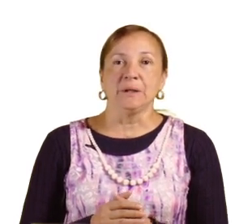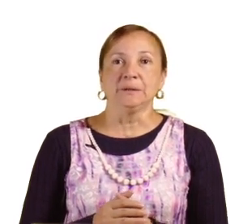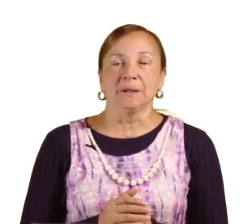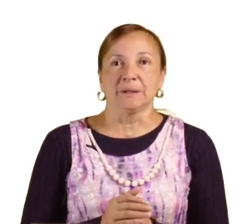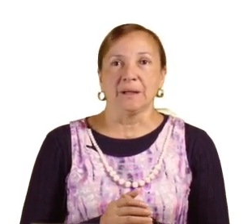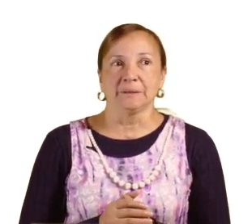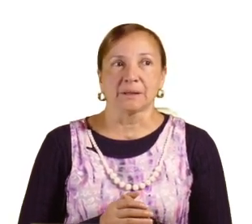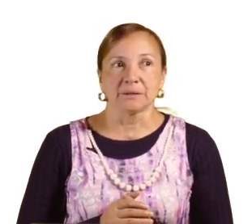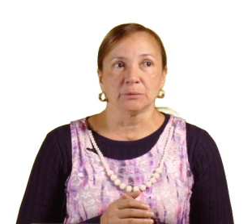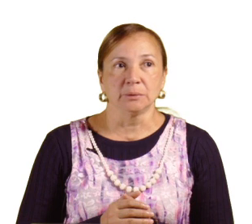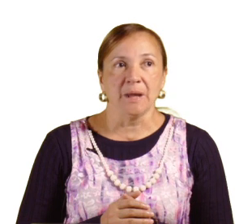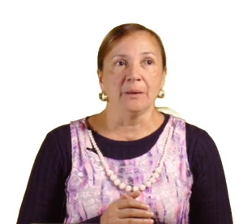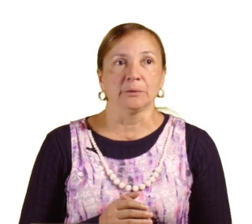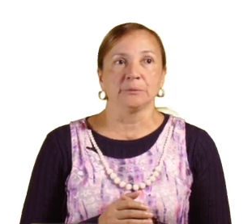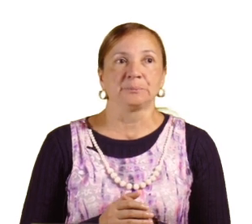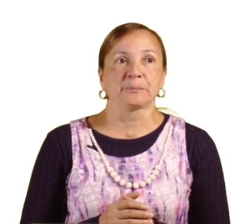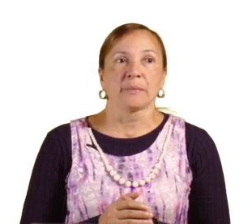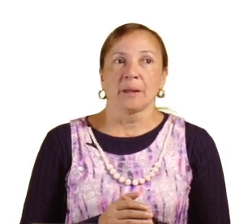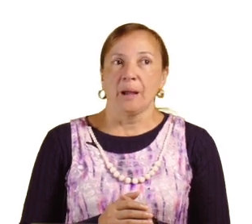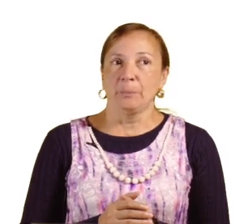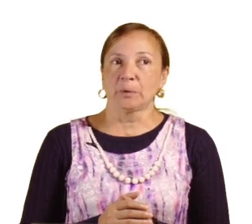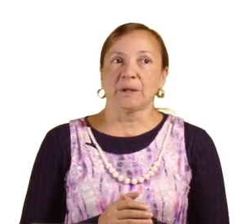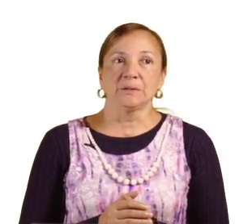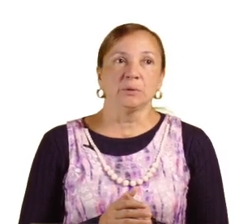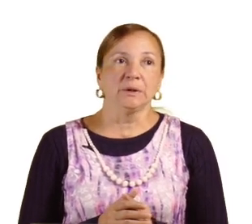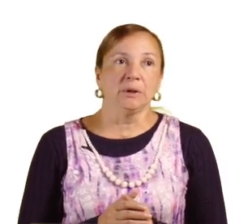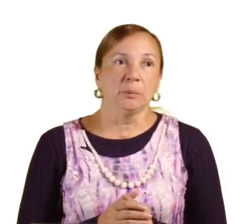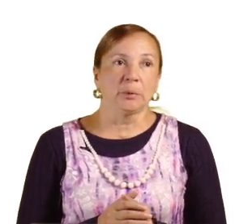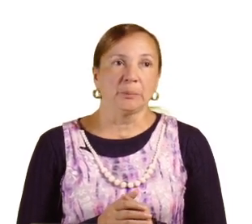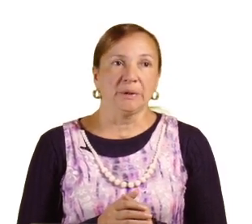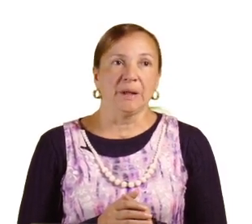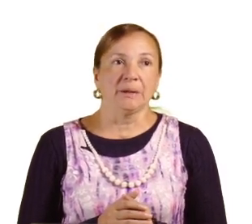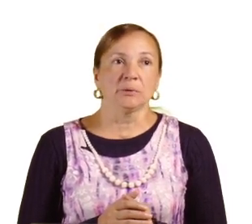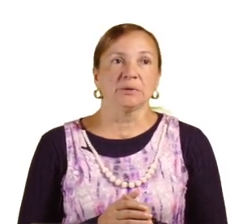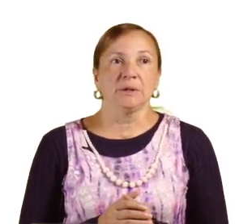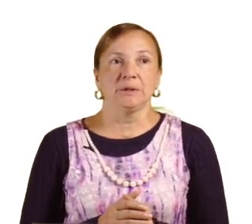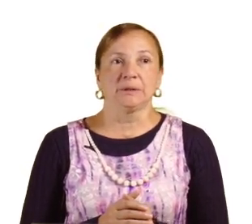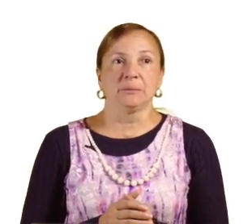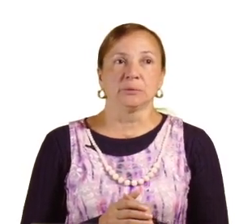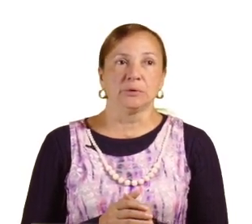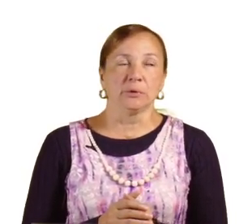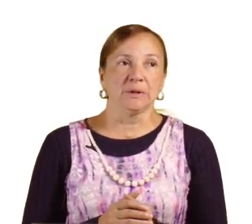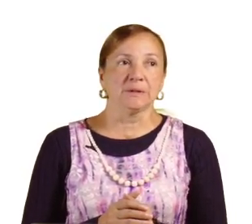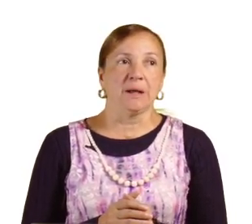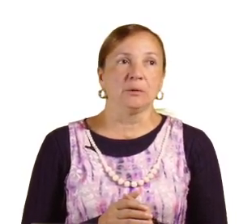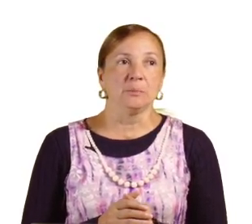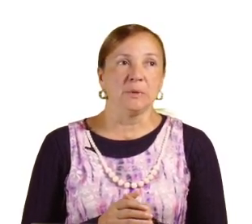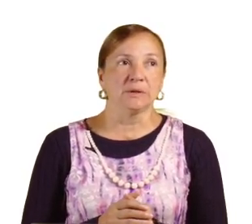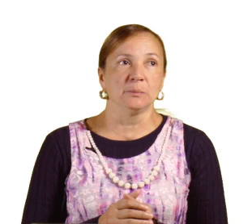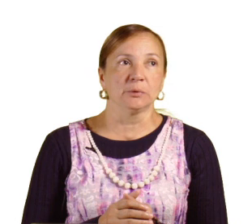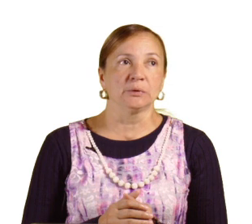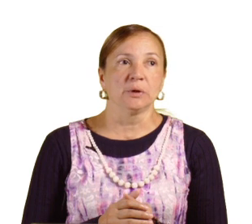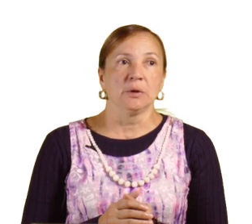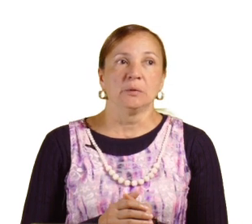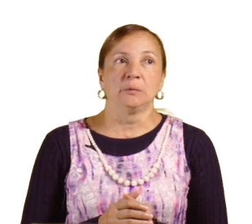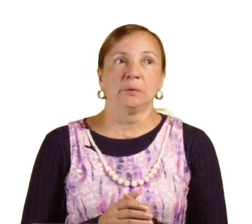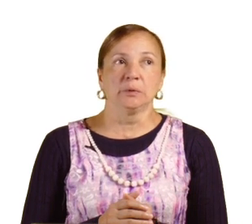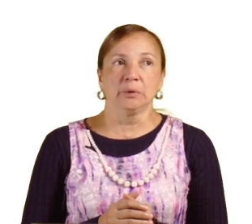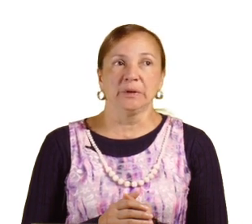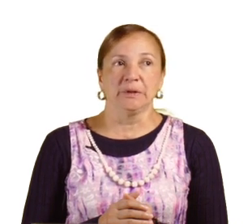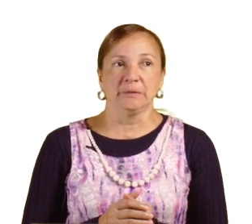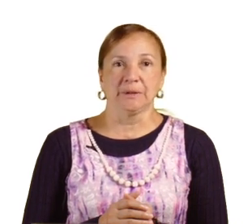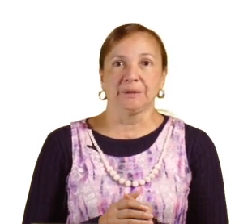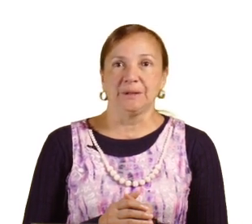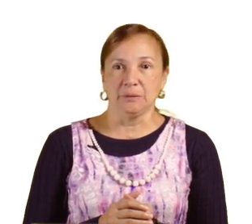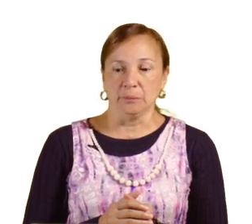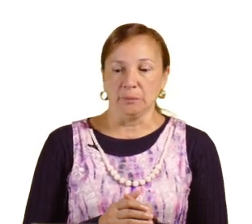estado integral de resultados, aportaciones de los propietarios y distribuciones a los mismos, flujo